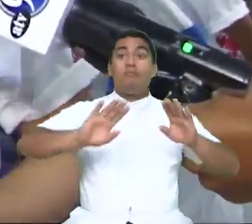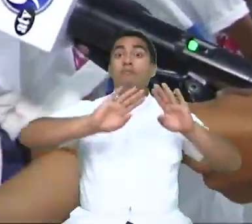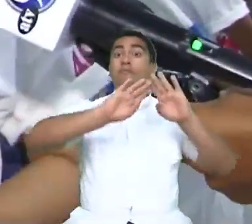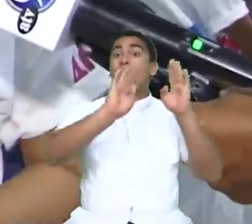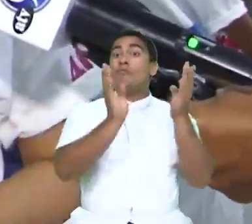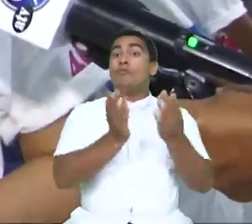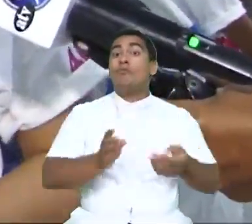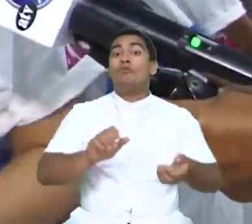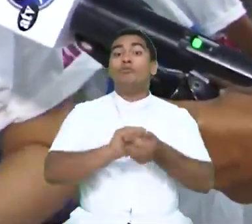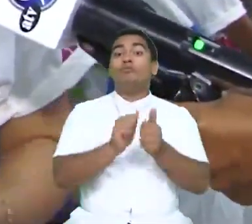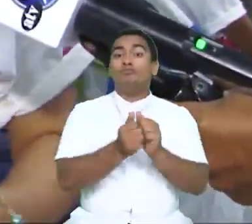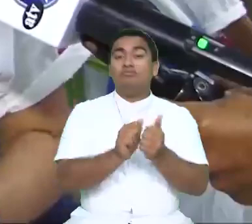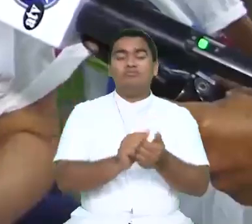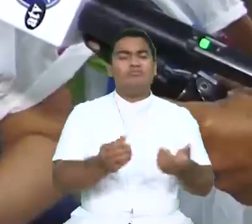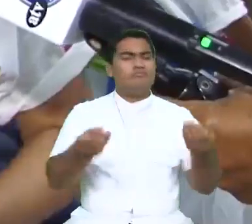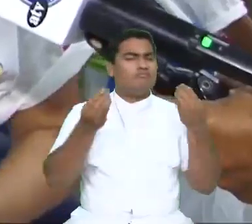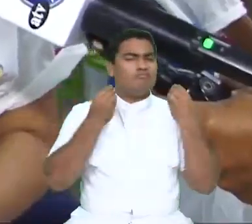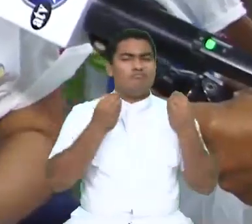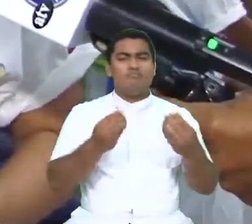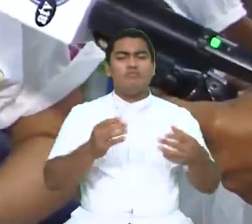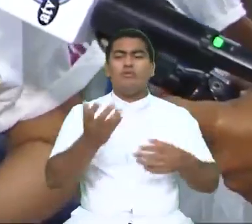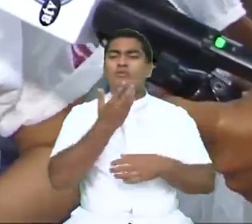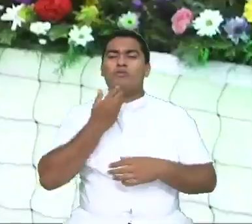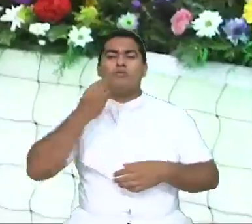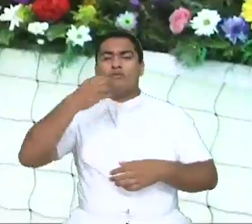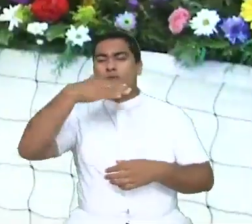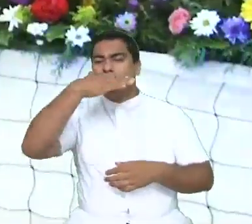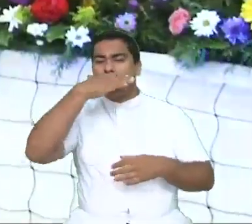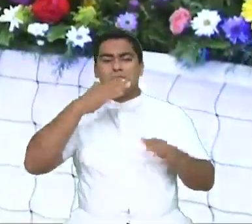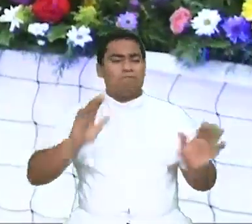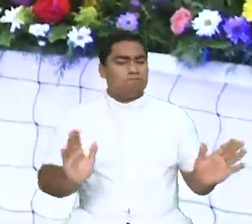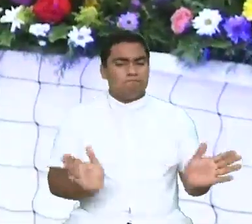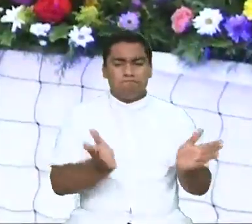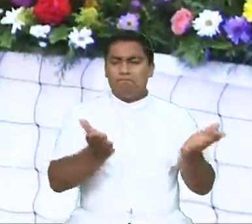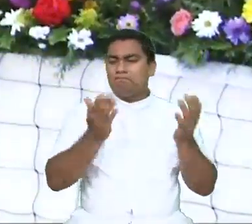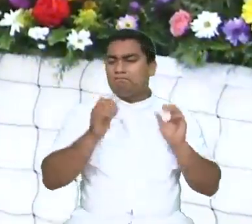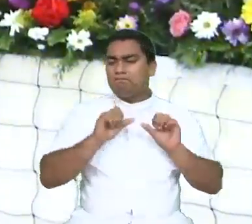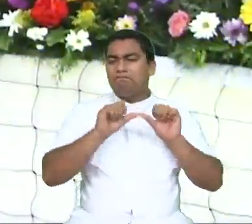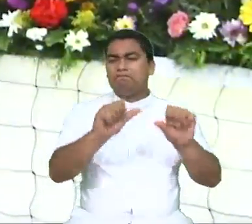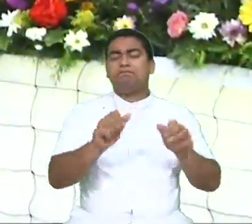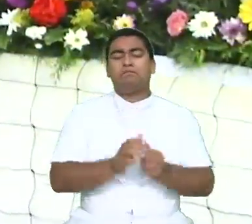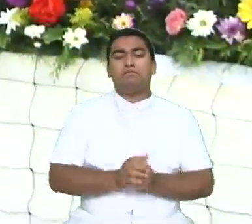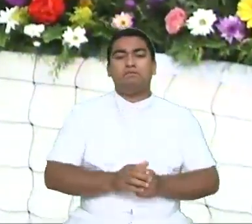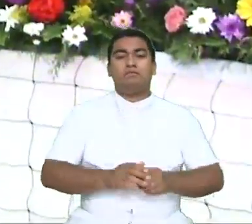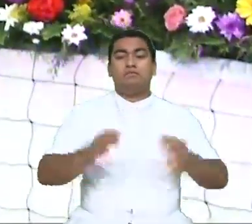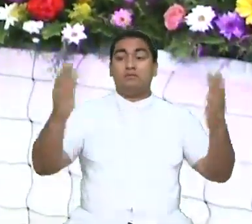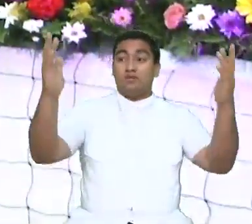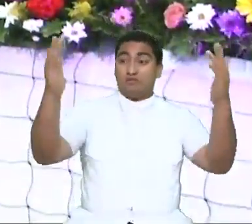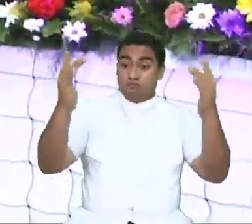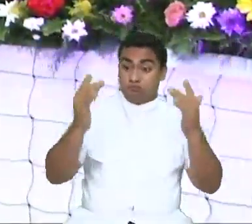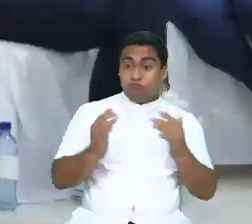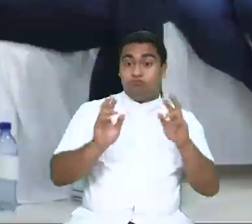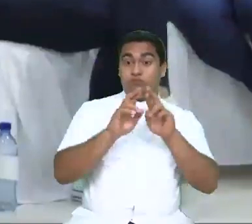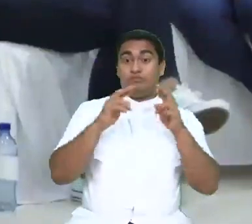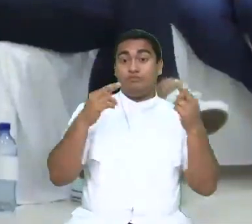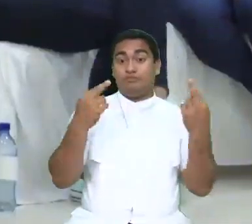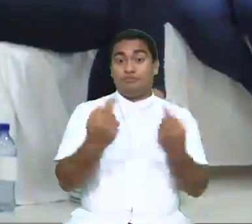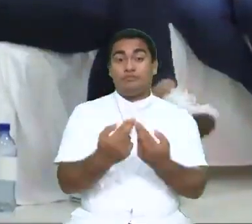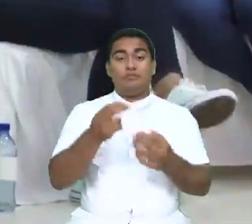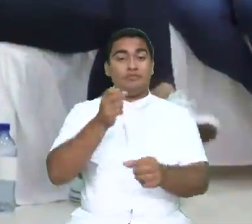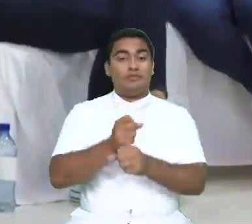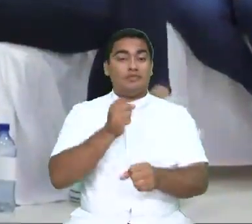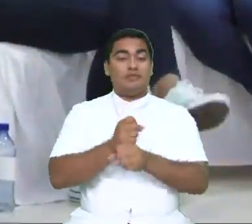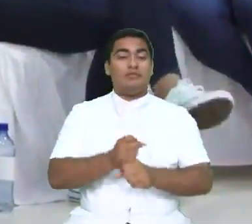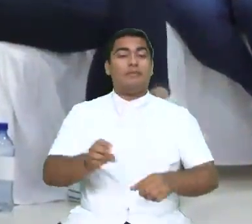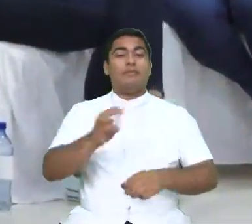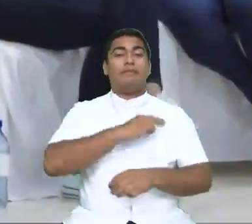han tenido muchísimas oportunidades y desde juventud pues seguimos promoviéndolas. Este encuentro forma parte del trabajo coordinado que realiza el Ministerio